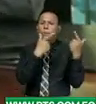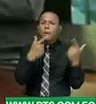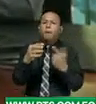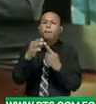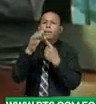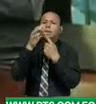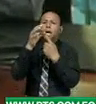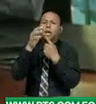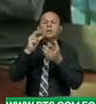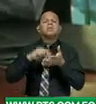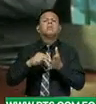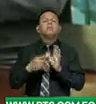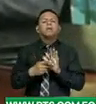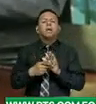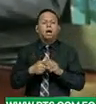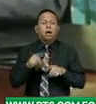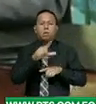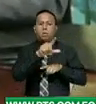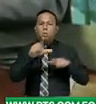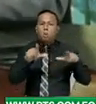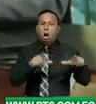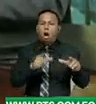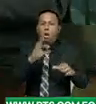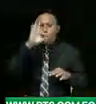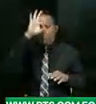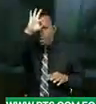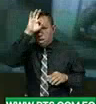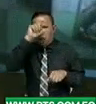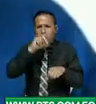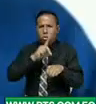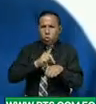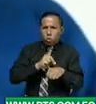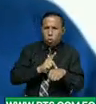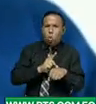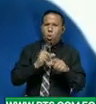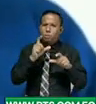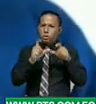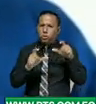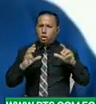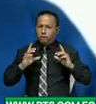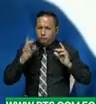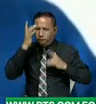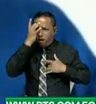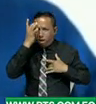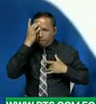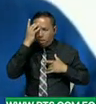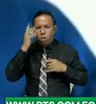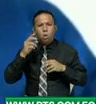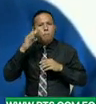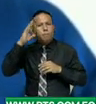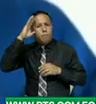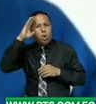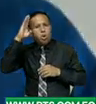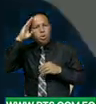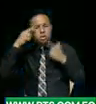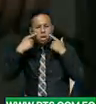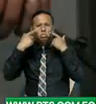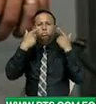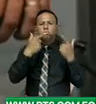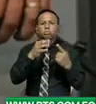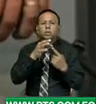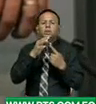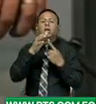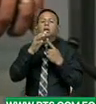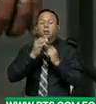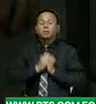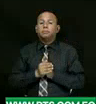en los espacios de atención médica Diego Vallejo director nacional de gestión de riesgos asegura que no